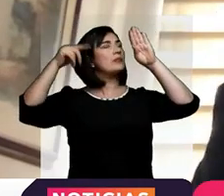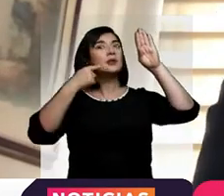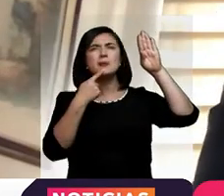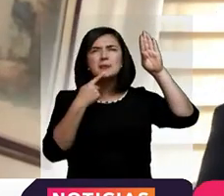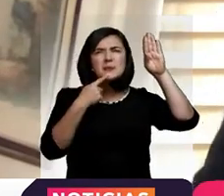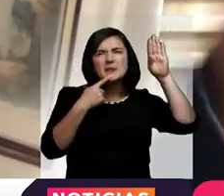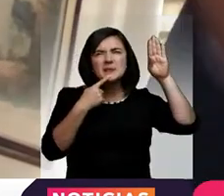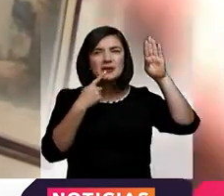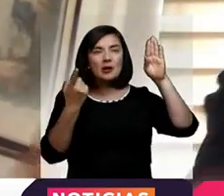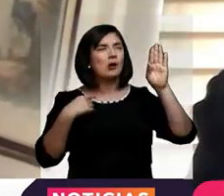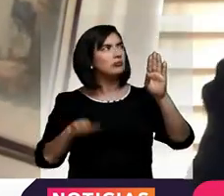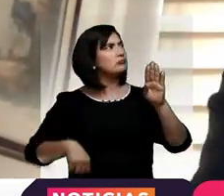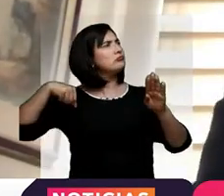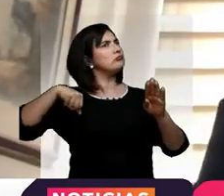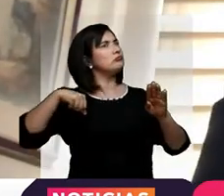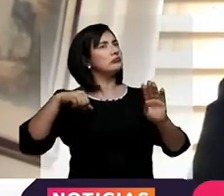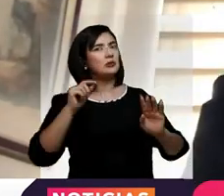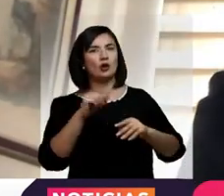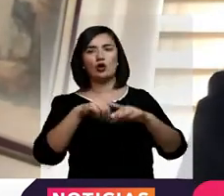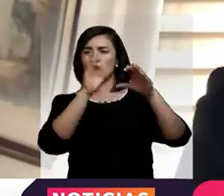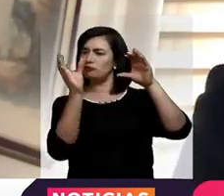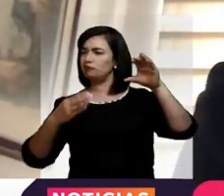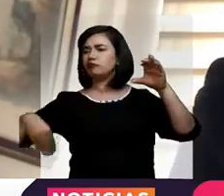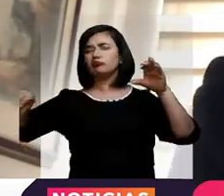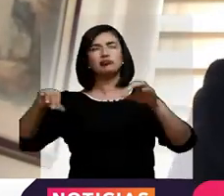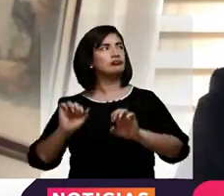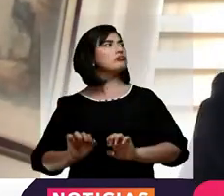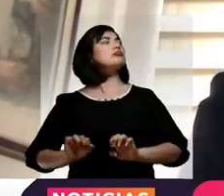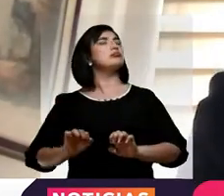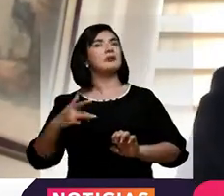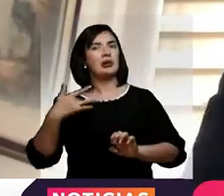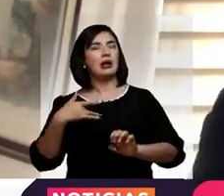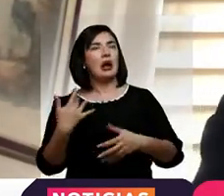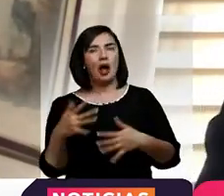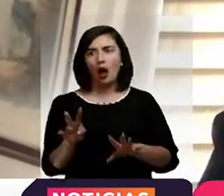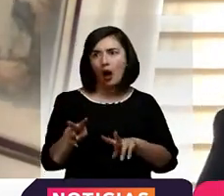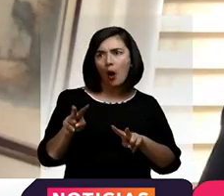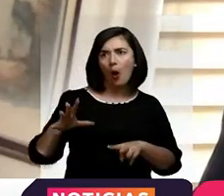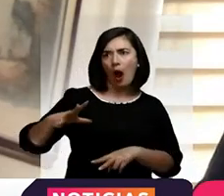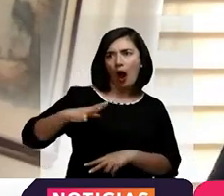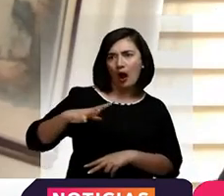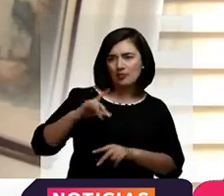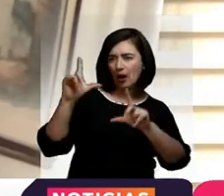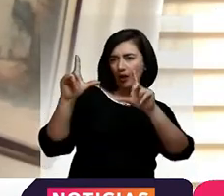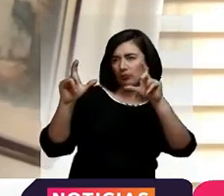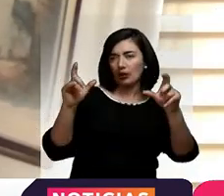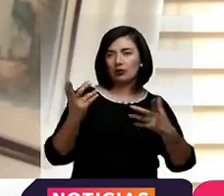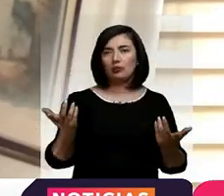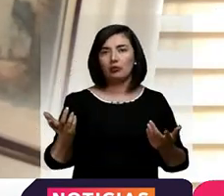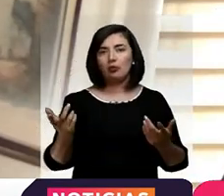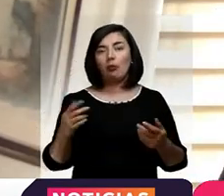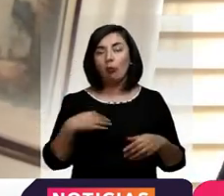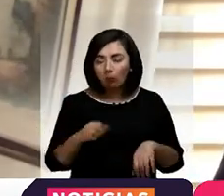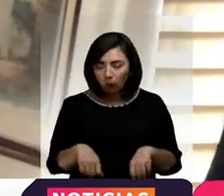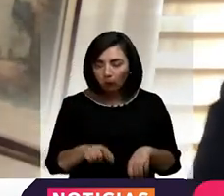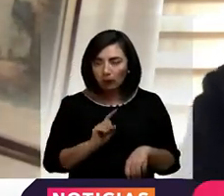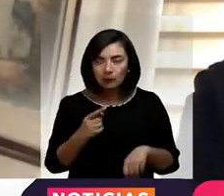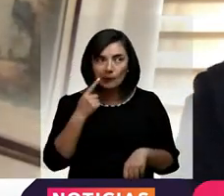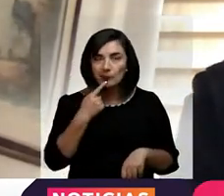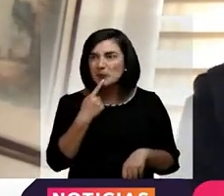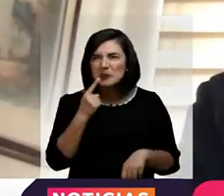pata arriba, ¿cierto? La cola en forma de S, pues se va a ver mucho más elegante que si lo vemos o si